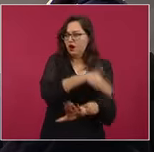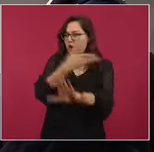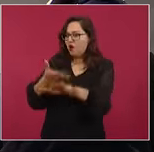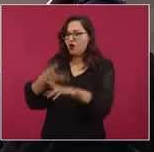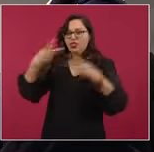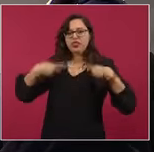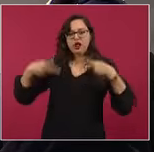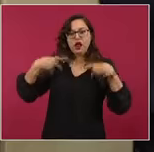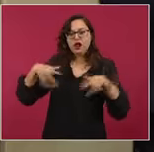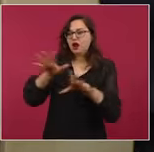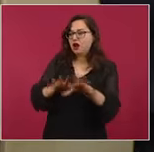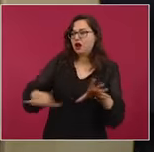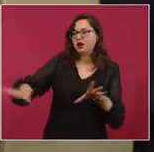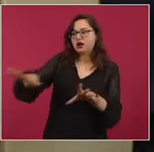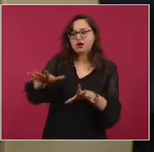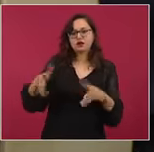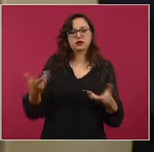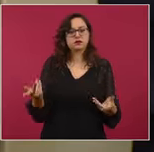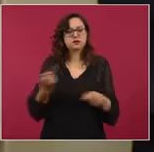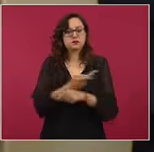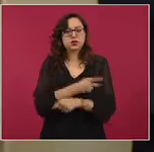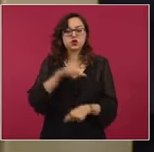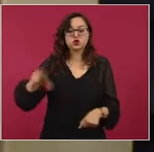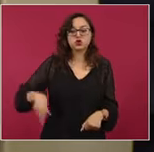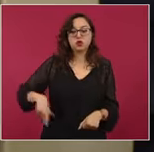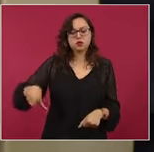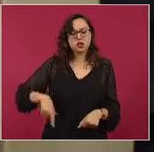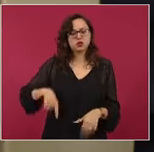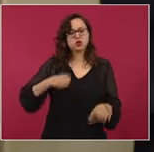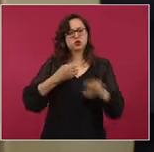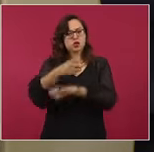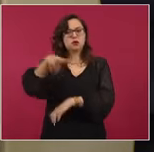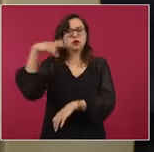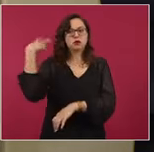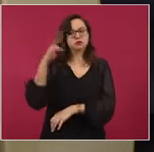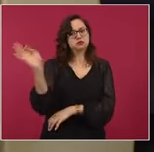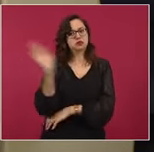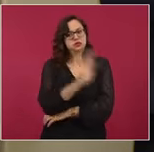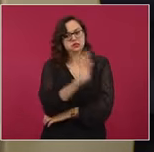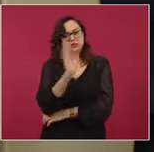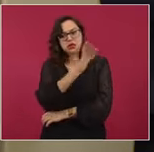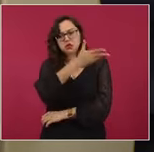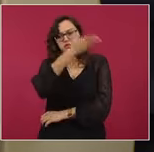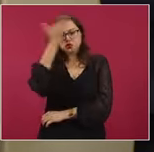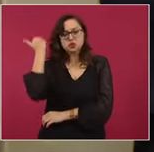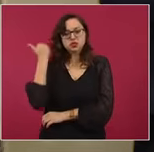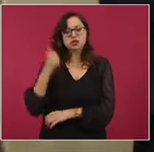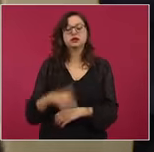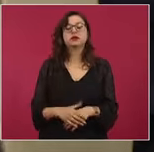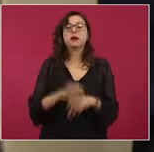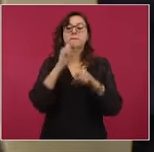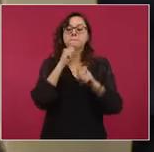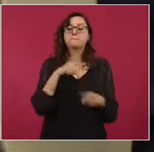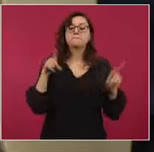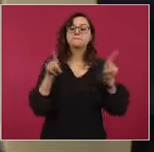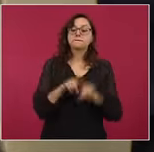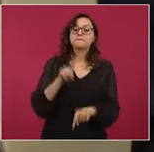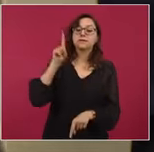que suponemos el gobierno del estado no está enterado. Por cierto, en Macuspana esta